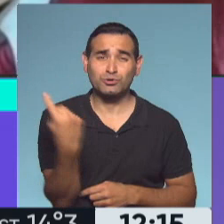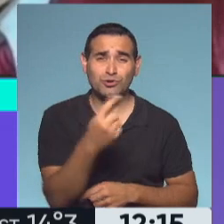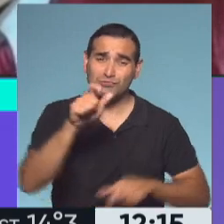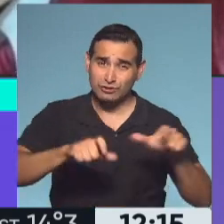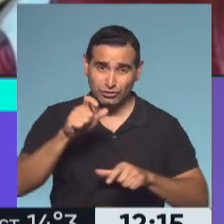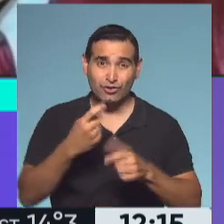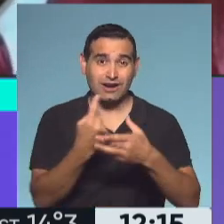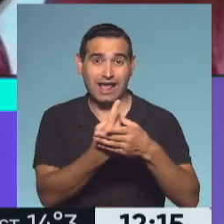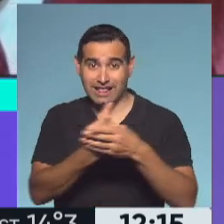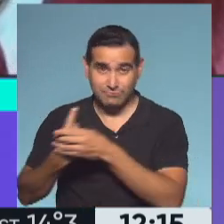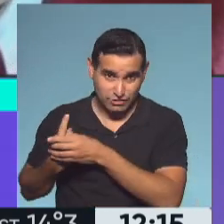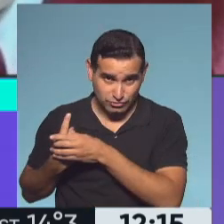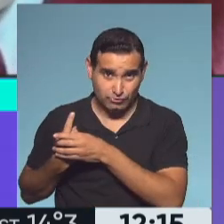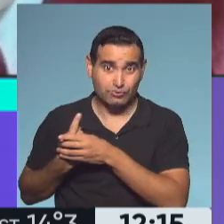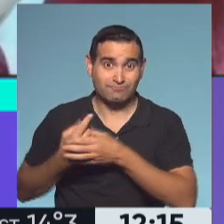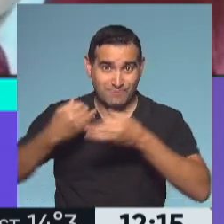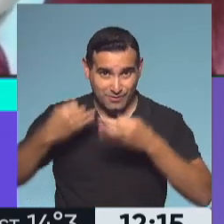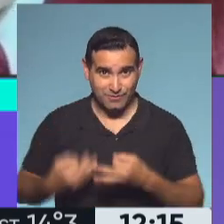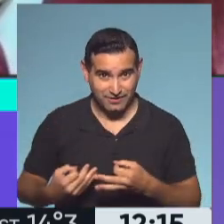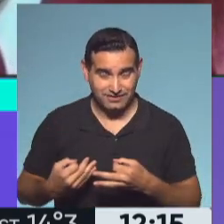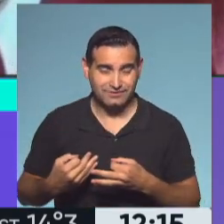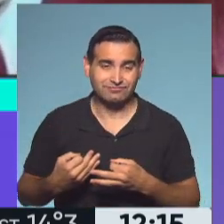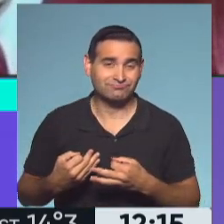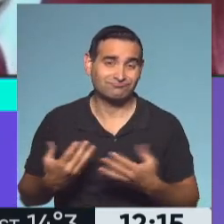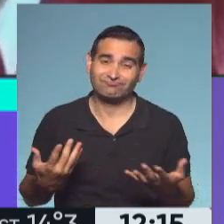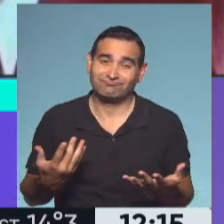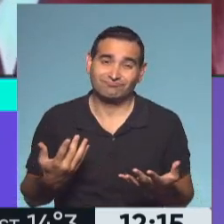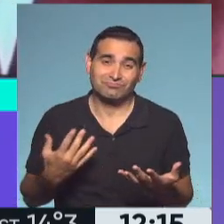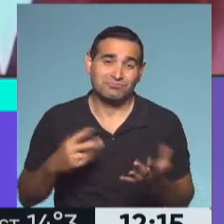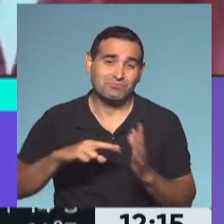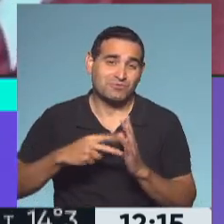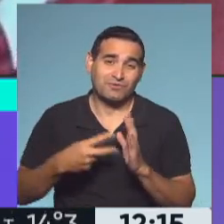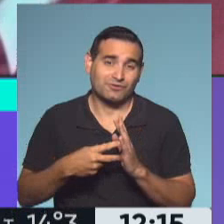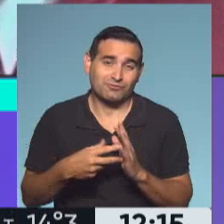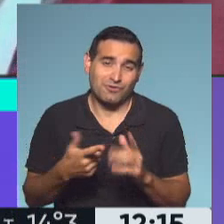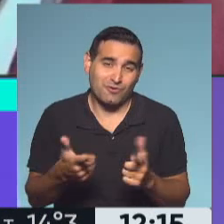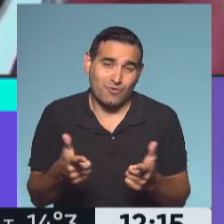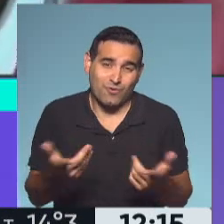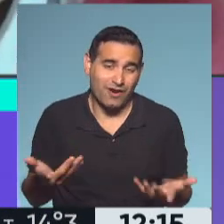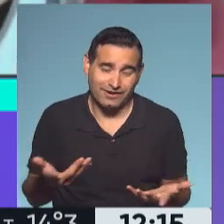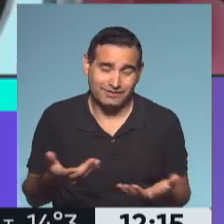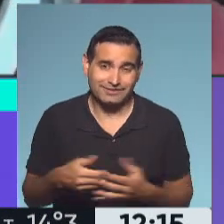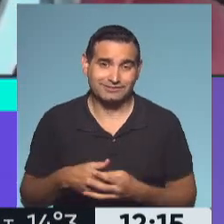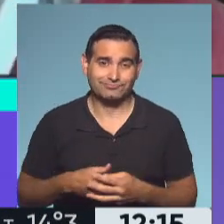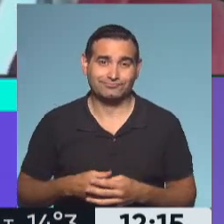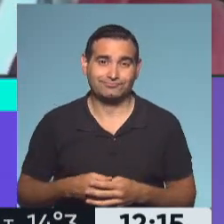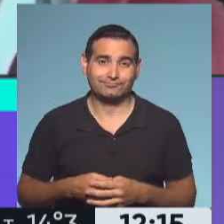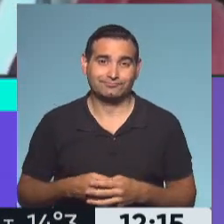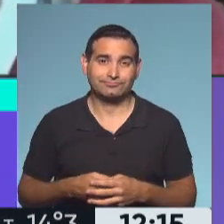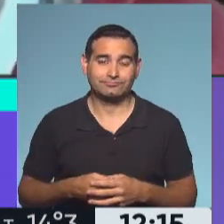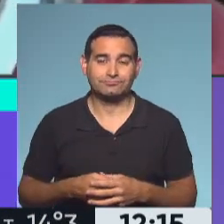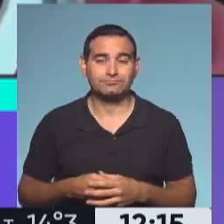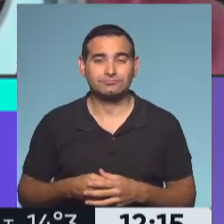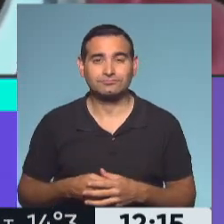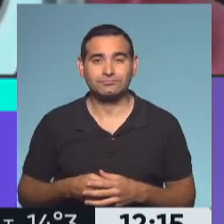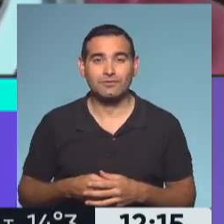está indicado posterior al ingreso al país, no deberíamos tener dificultades, ¿no es cierto? El hecho